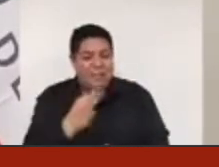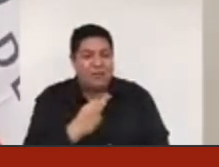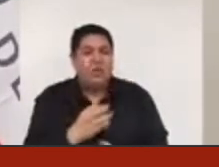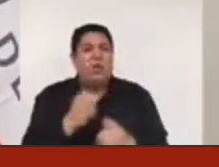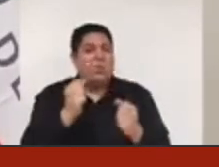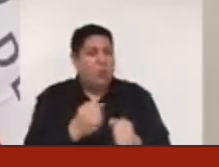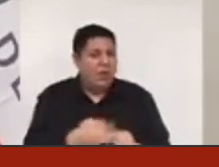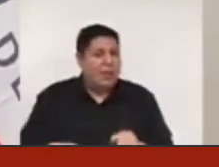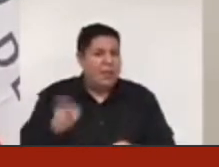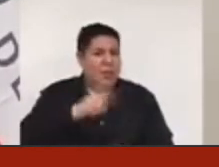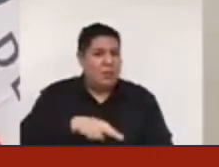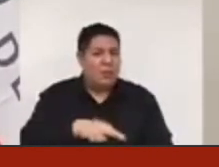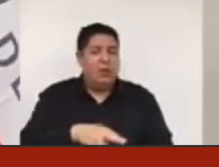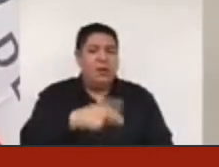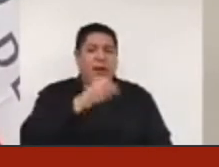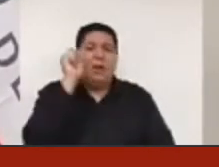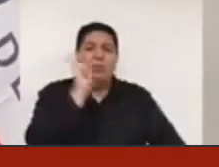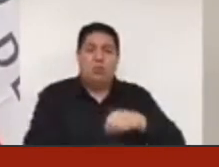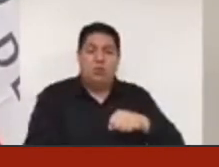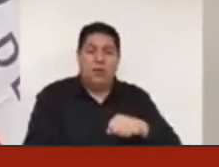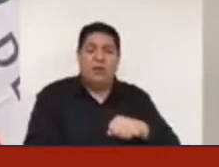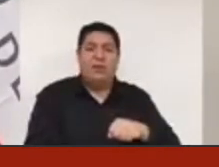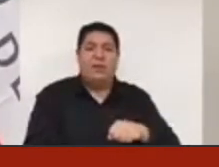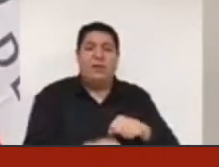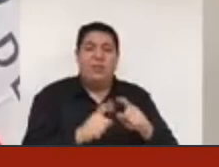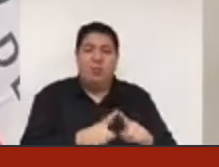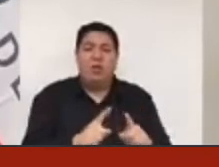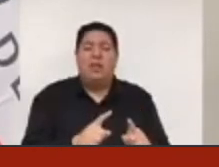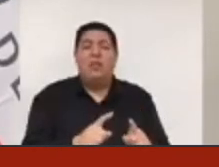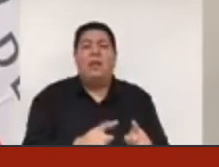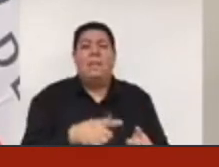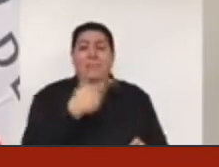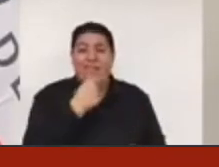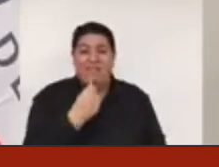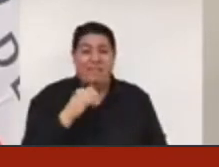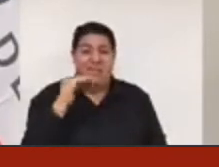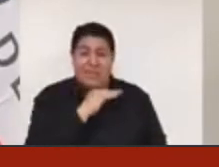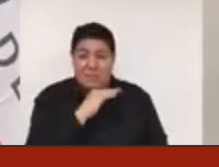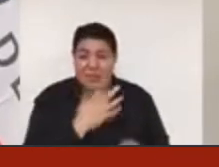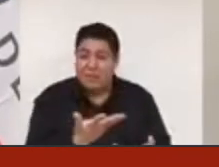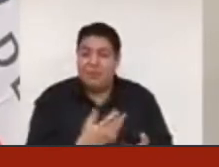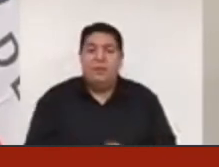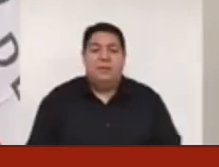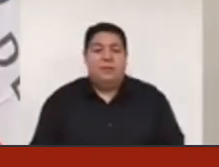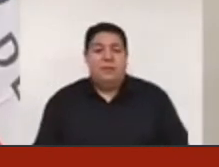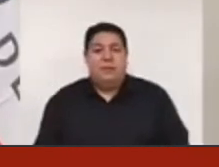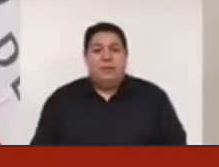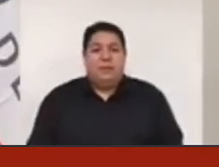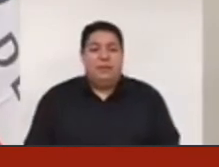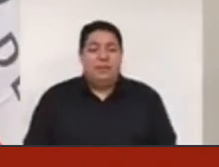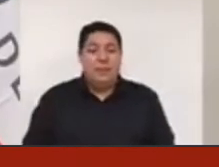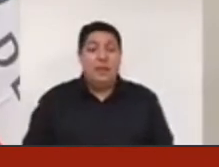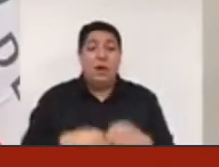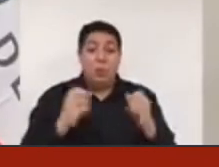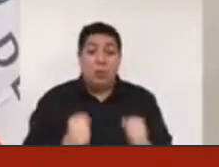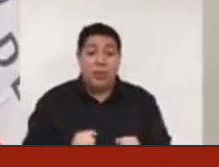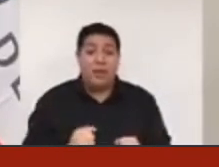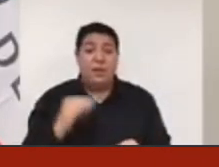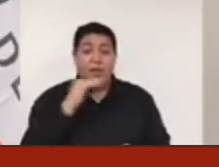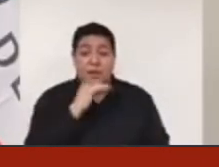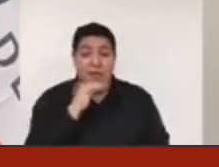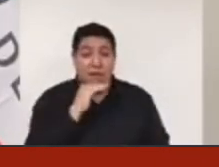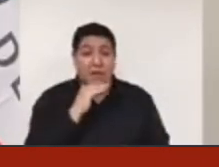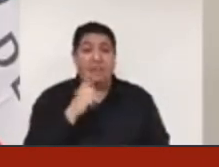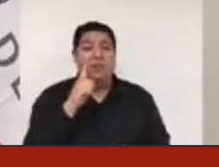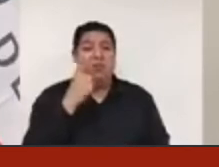puede apurar la licitación e implementar de esta toma en forma más rápida bueno con respecto a asia se puede apurar la licitación o no es